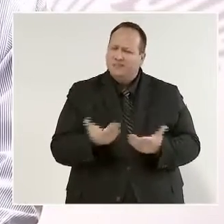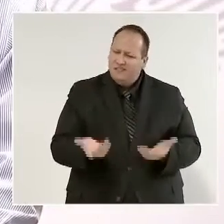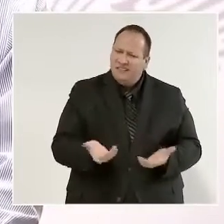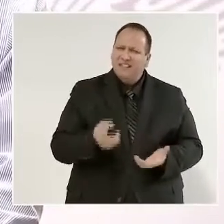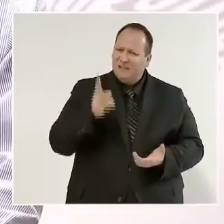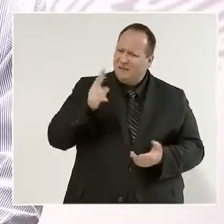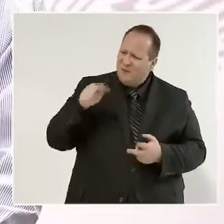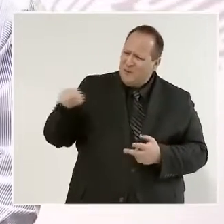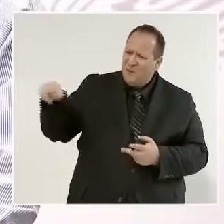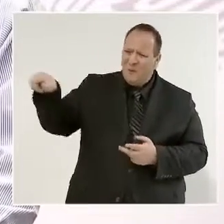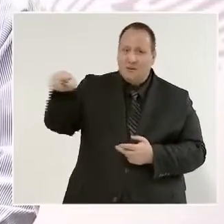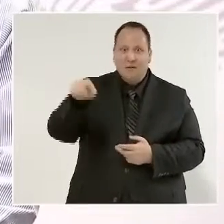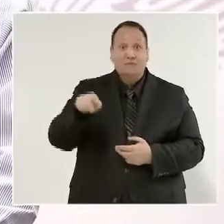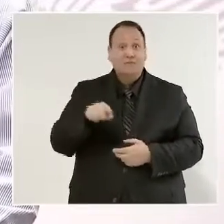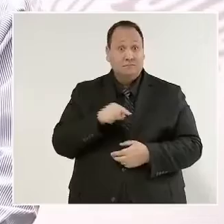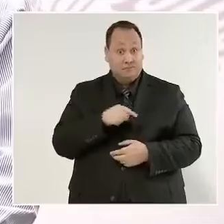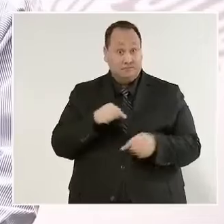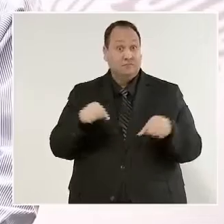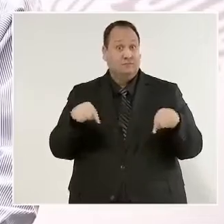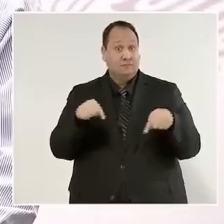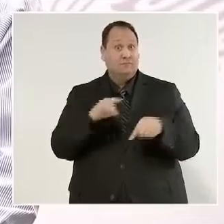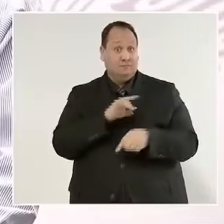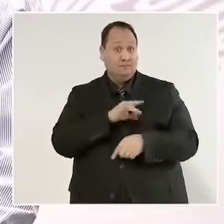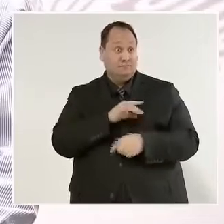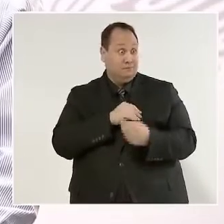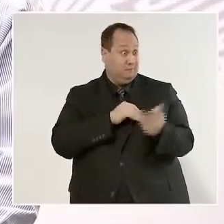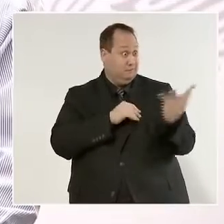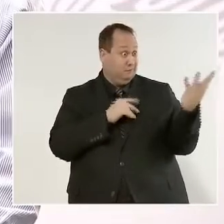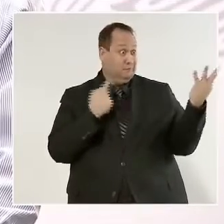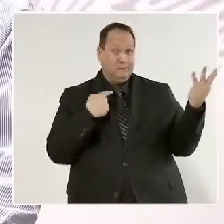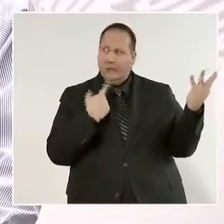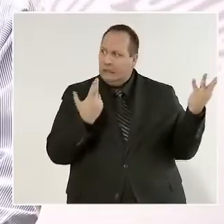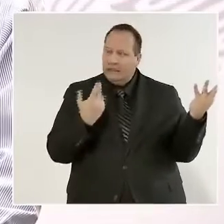que le tienen mucho miedo al pueblo,